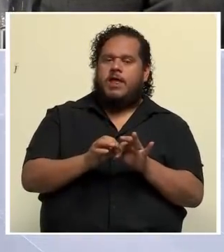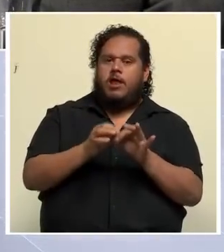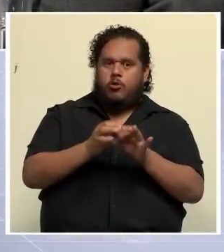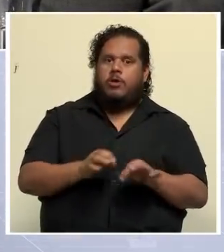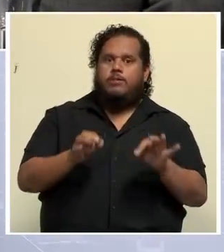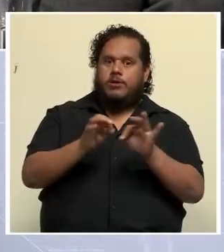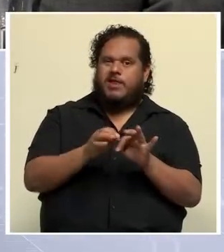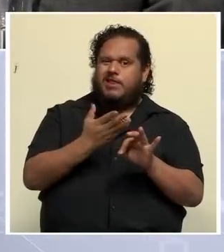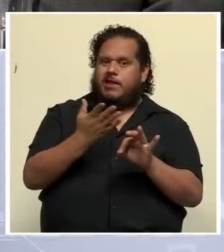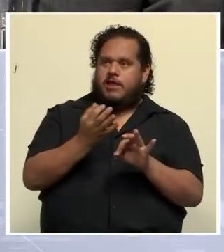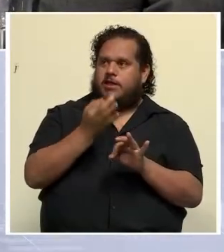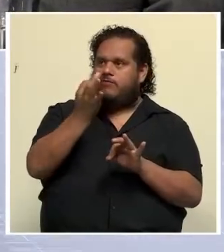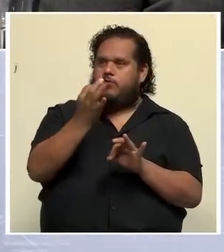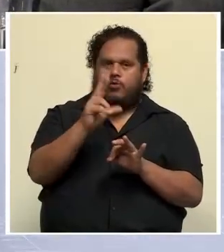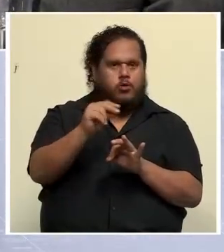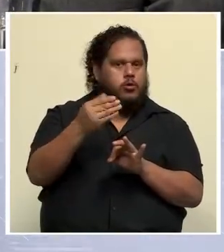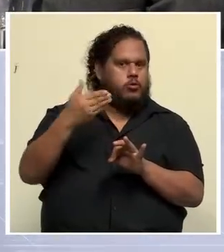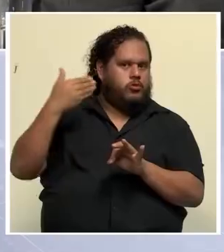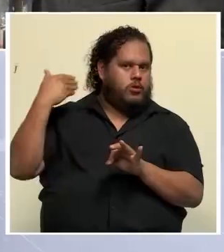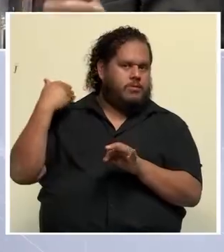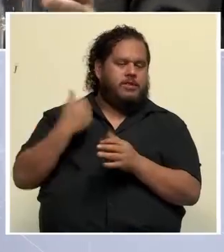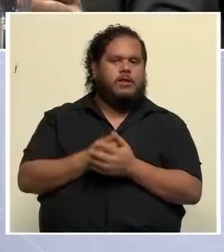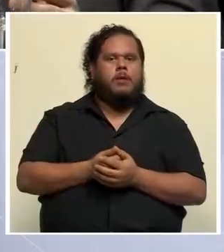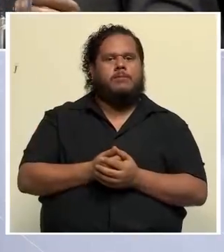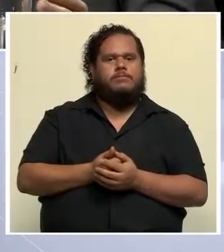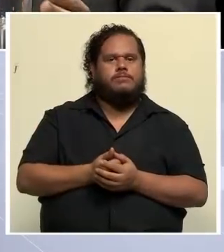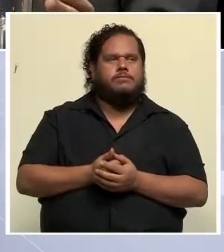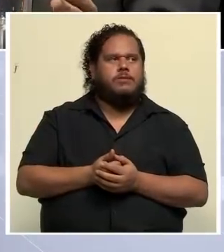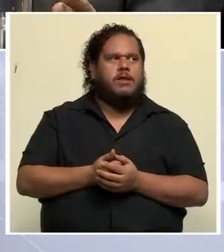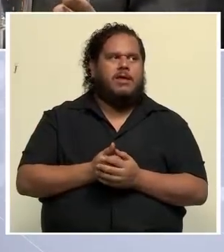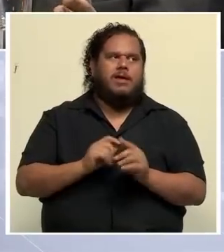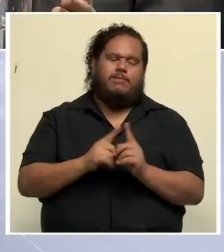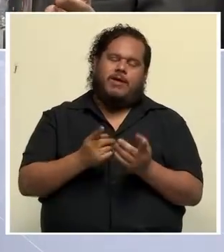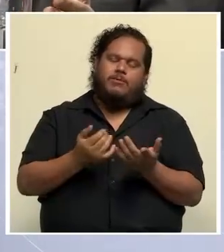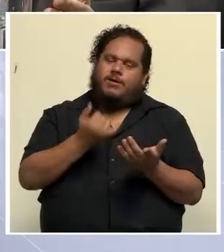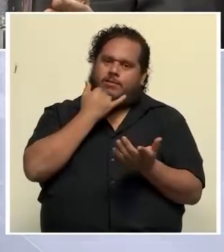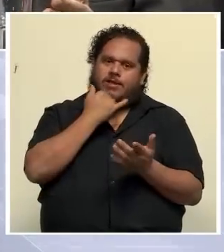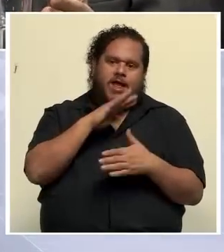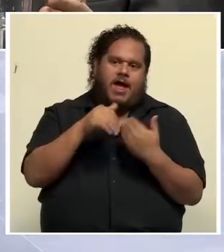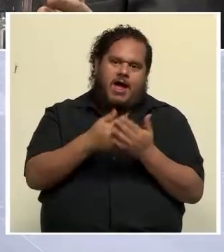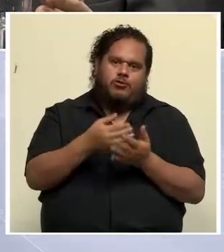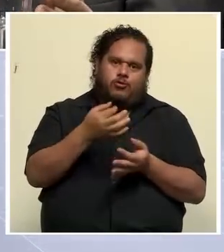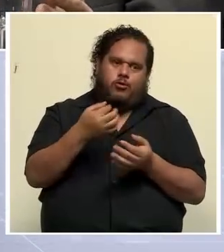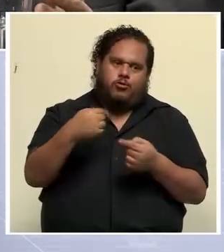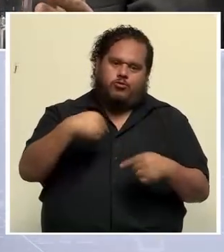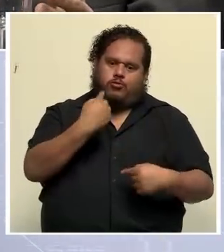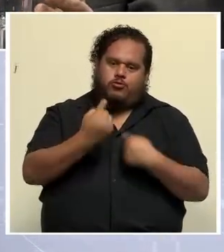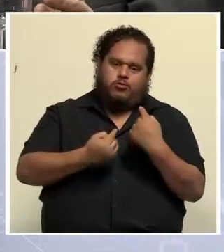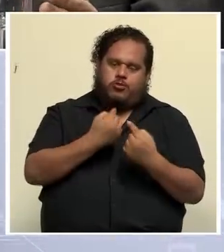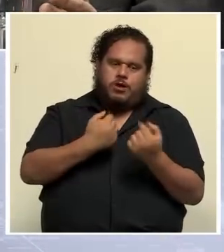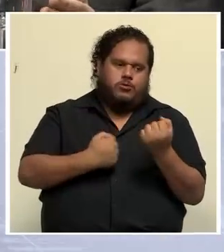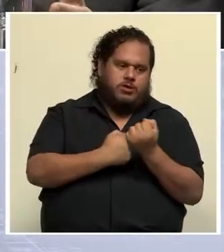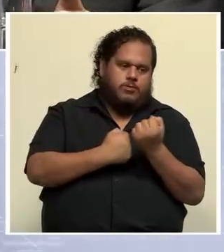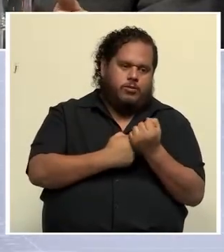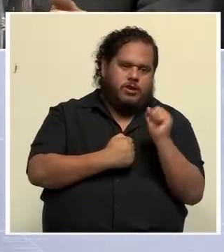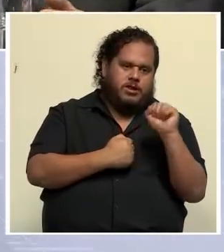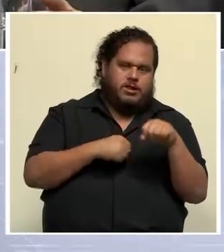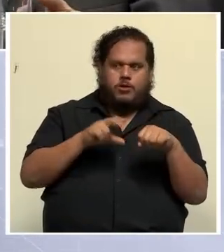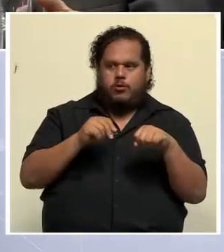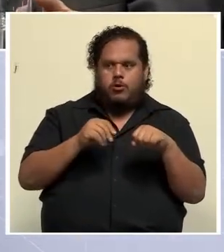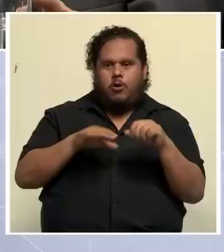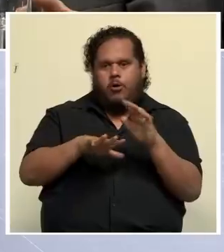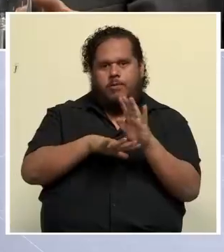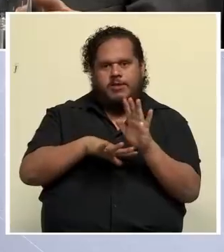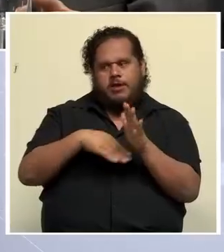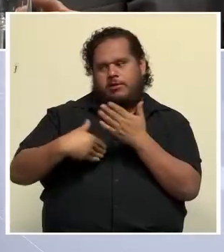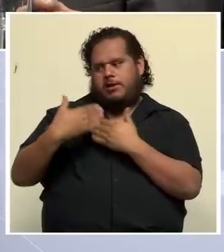futuro, no el pasado. Bueno, claro, lo que pasa es que a todos nos juzgan y nos apoyan o no con base en el pasado, pero